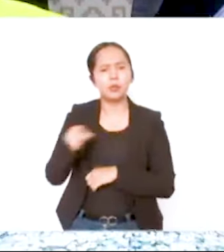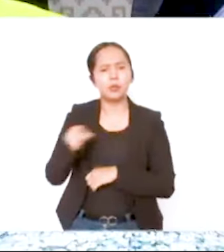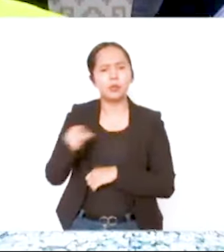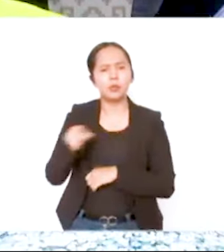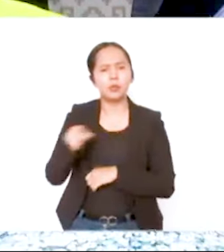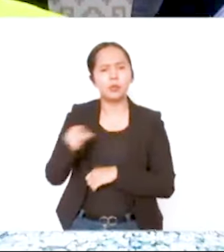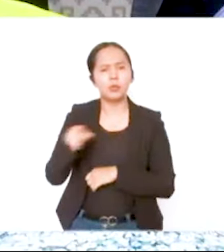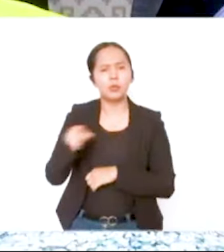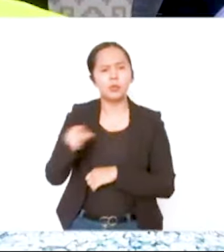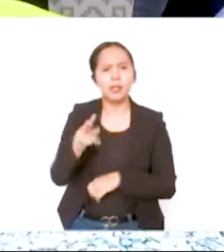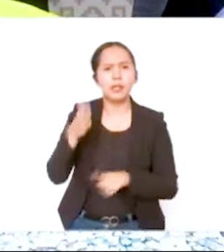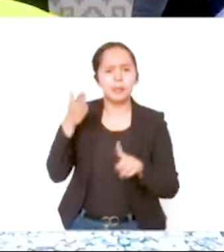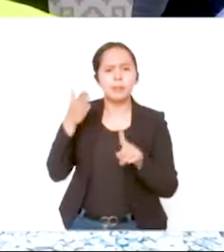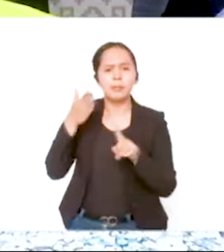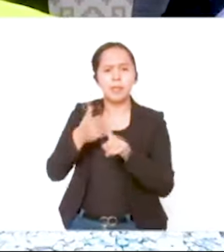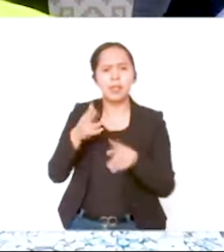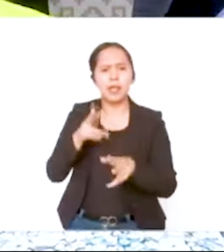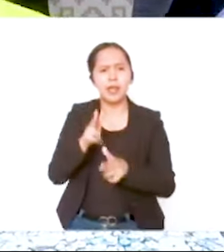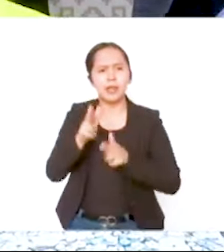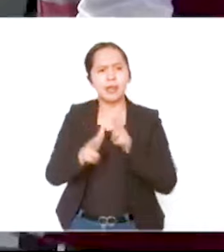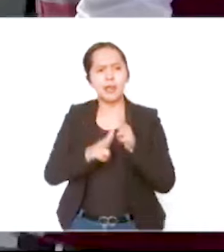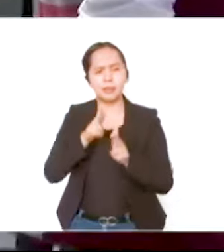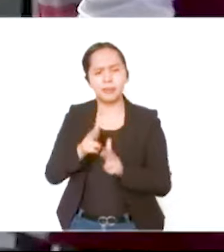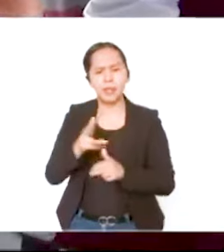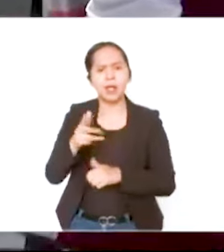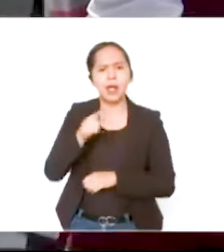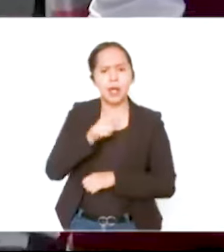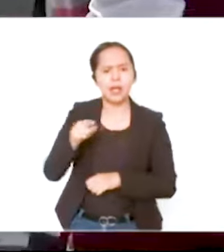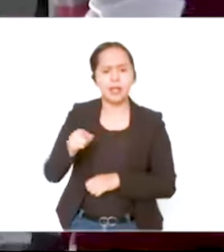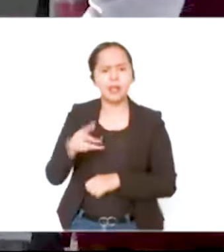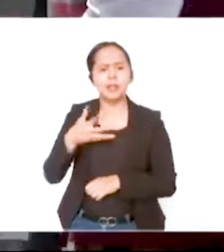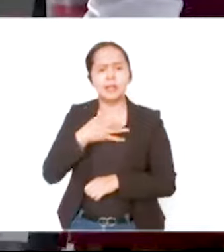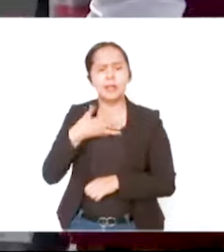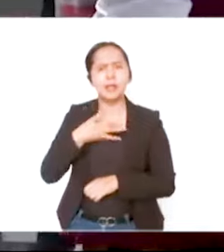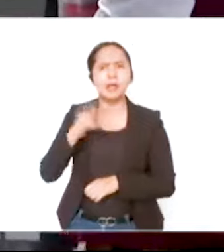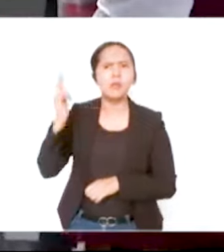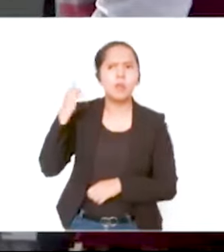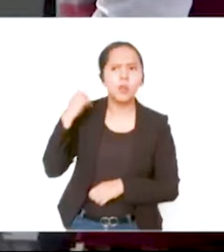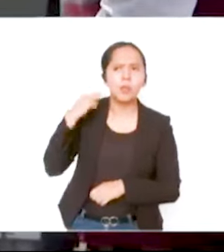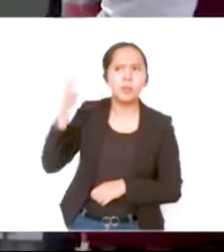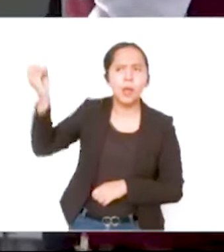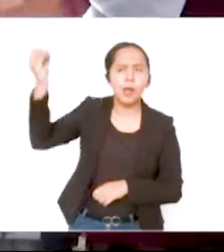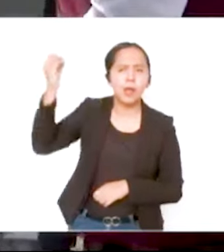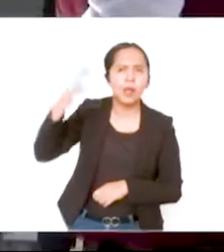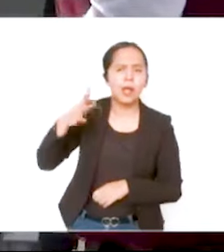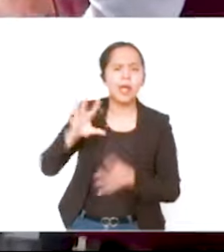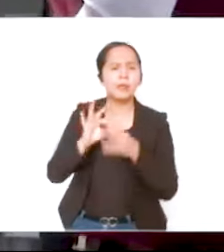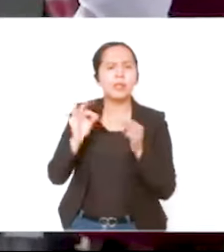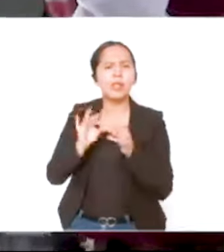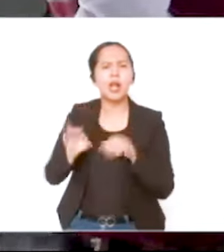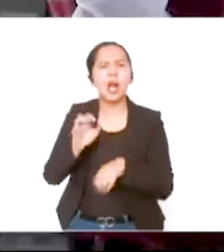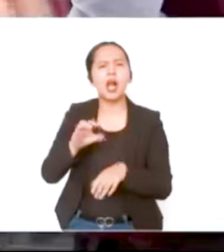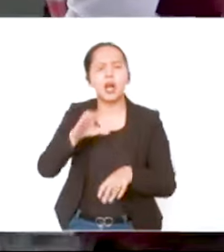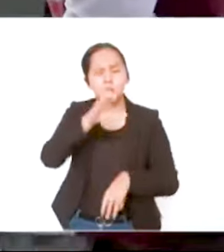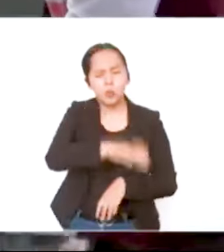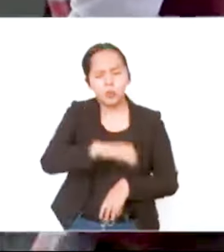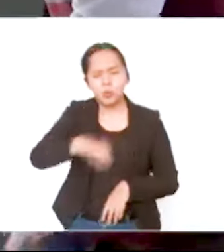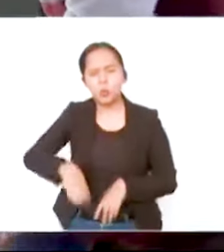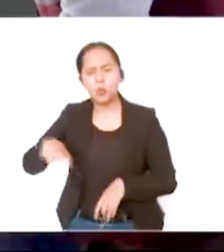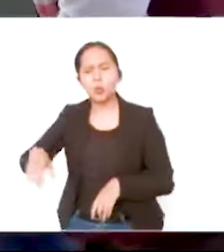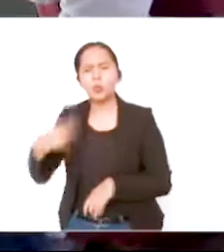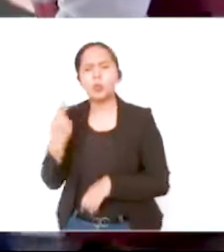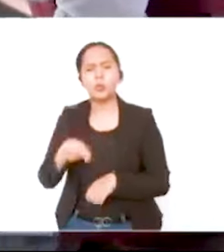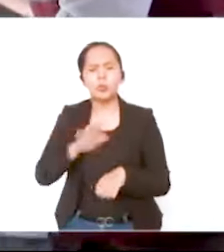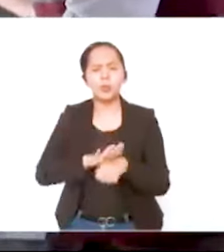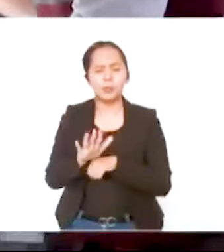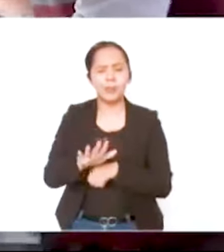el indicador y el destino de los trenes, te va diciendo cuál es la siguiente estación, tienen una vida útil de al menos